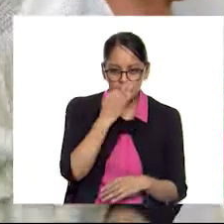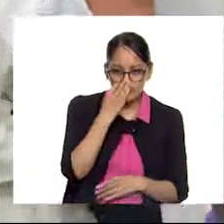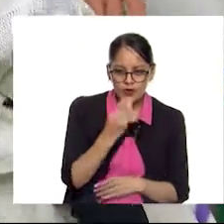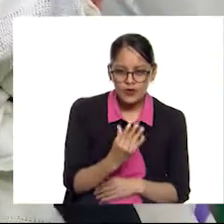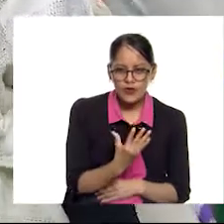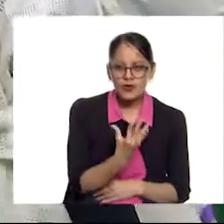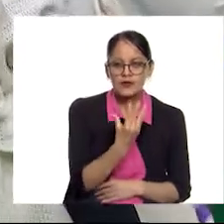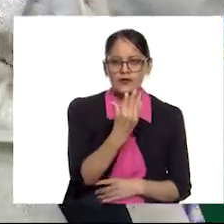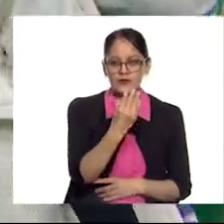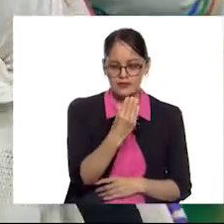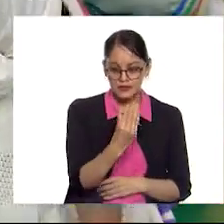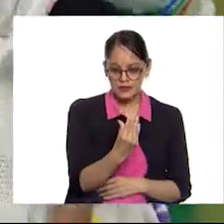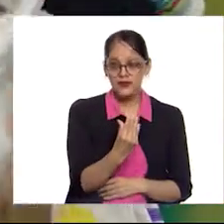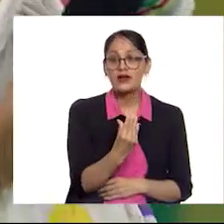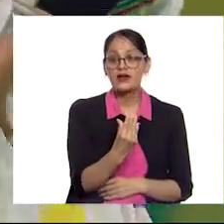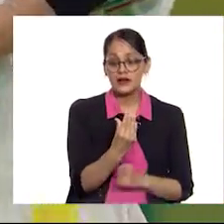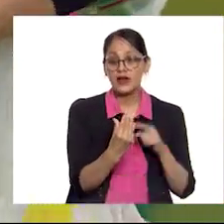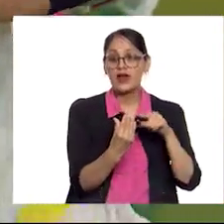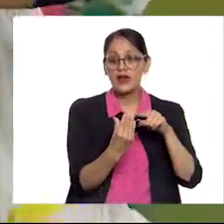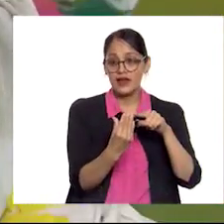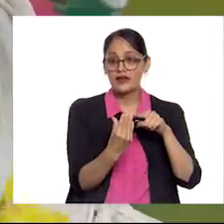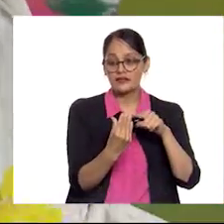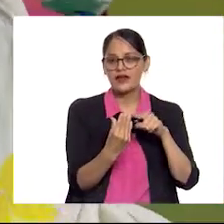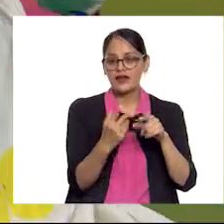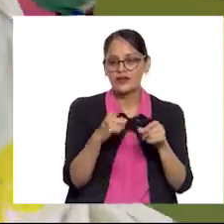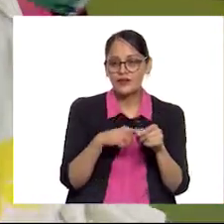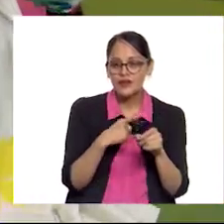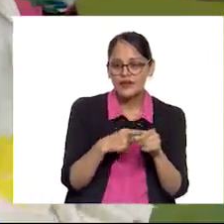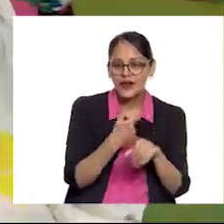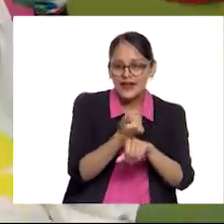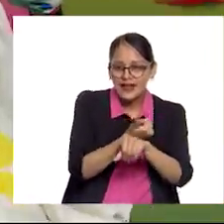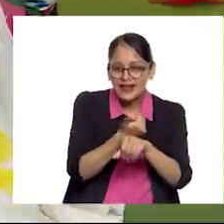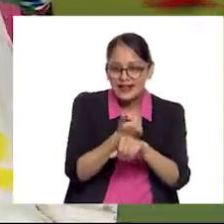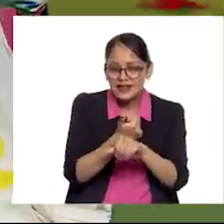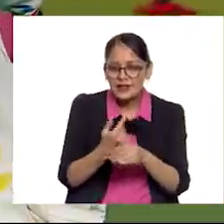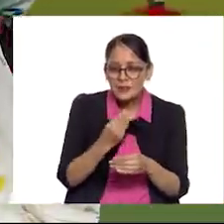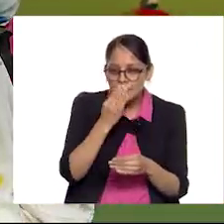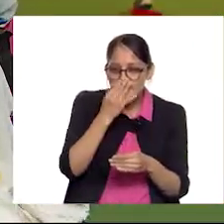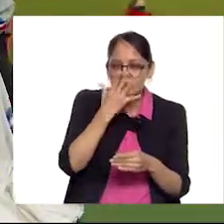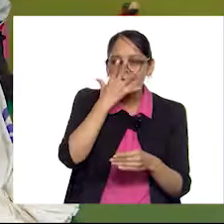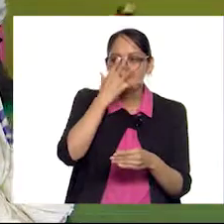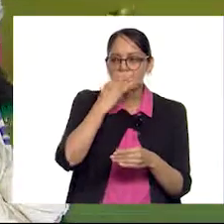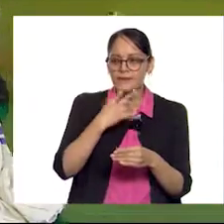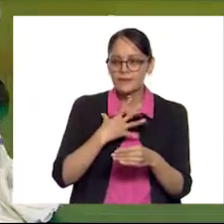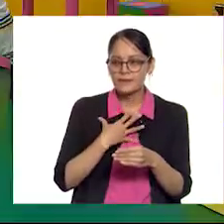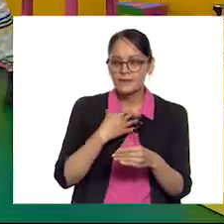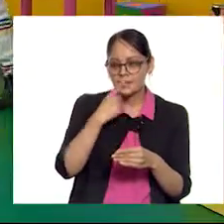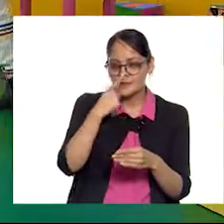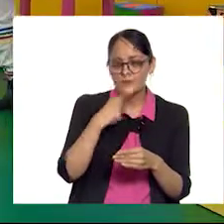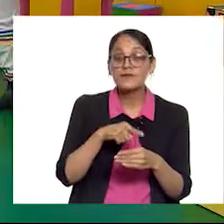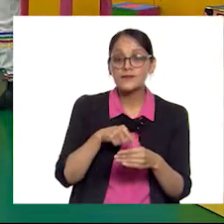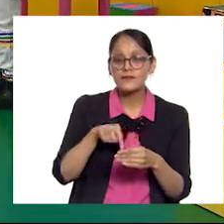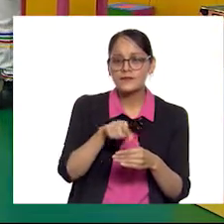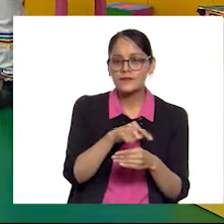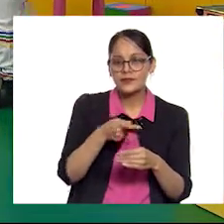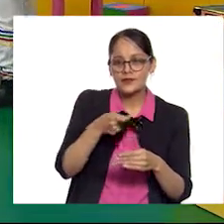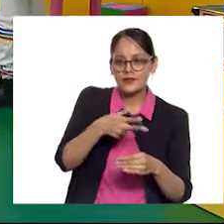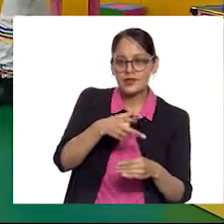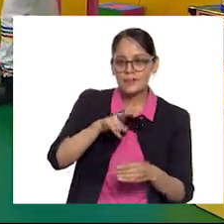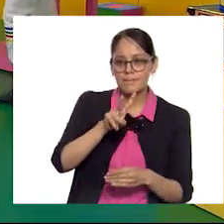Transformó a la doncella en una orquídea amarilla con deliciosa fragancia, a la que llamó